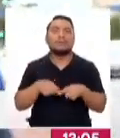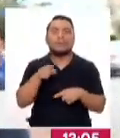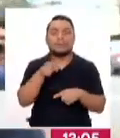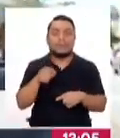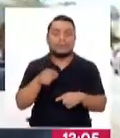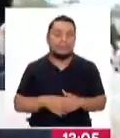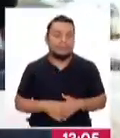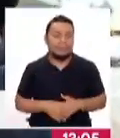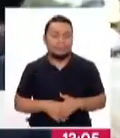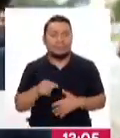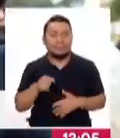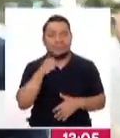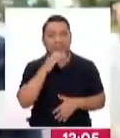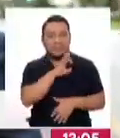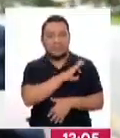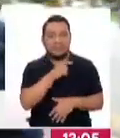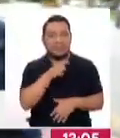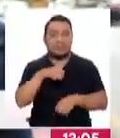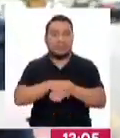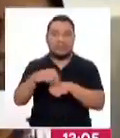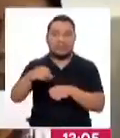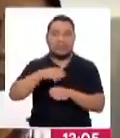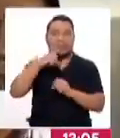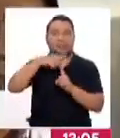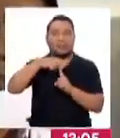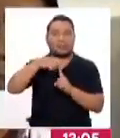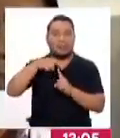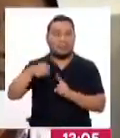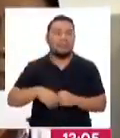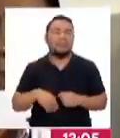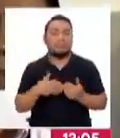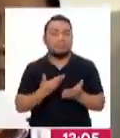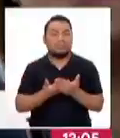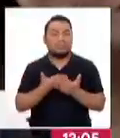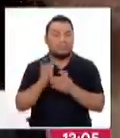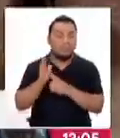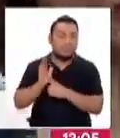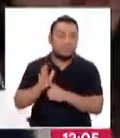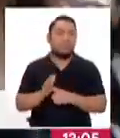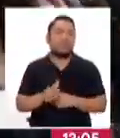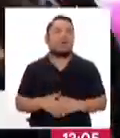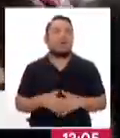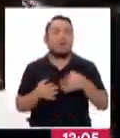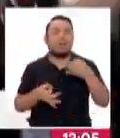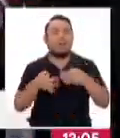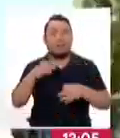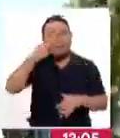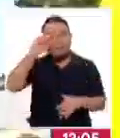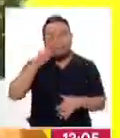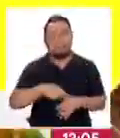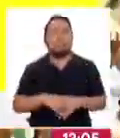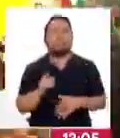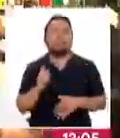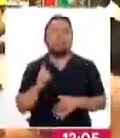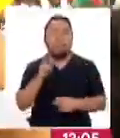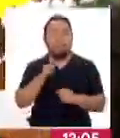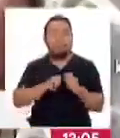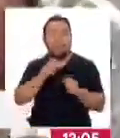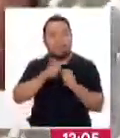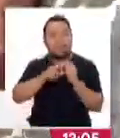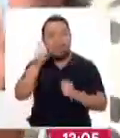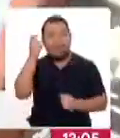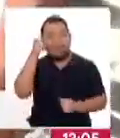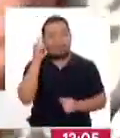de la remarcó que tradición de Toledo demuestra que el sistema judicial peruano no persigue a políticos